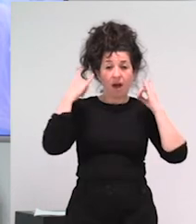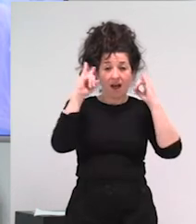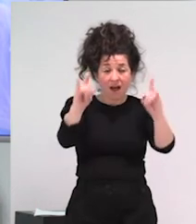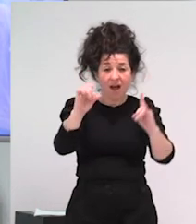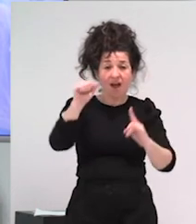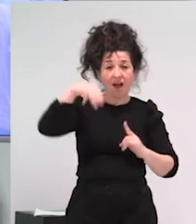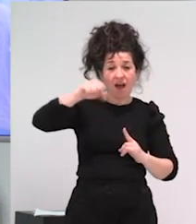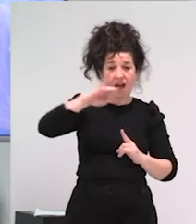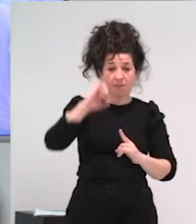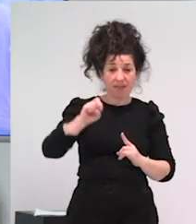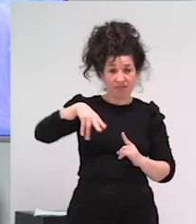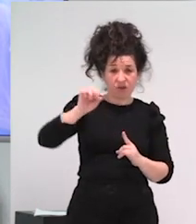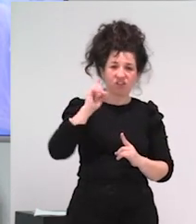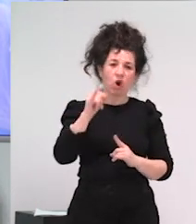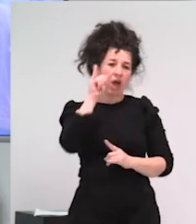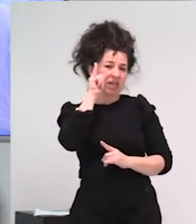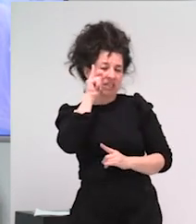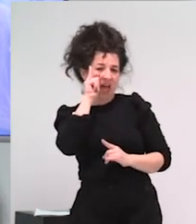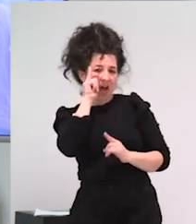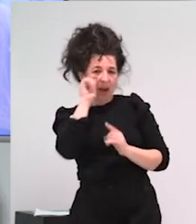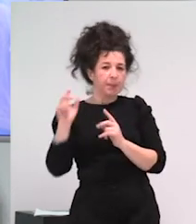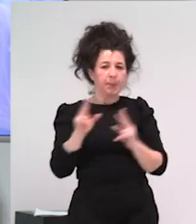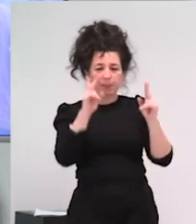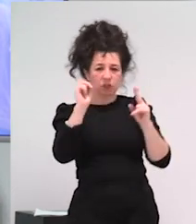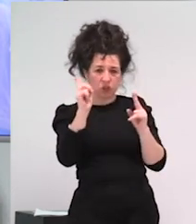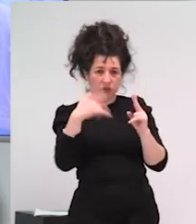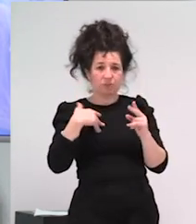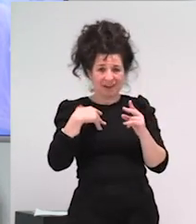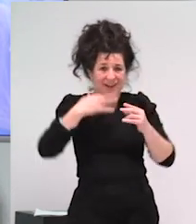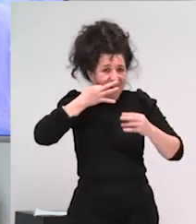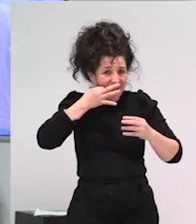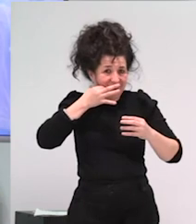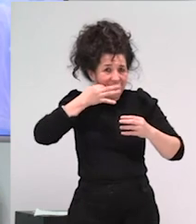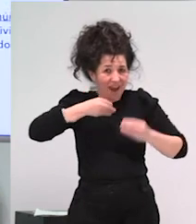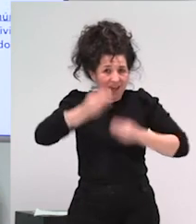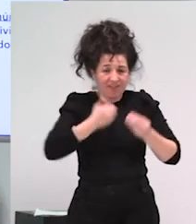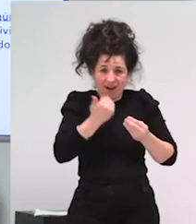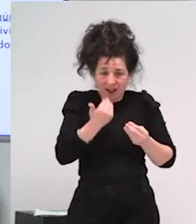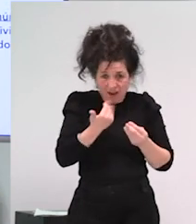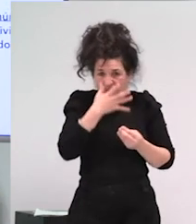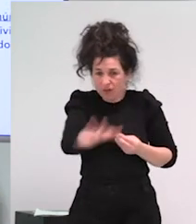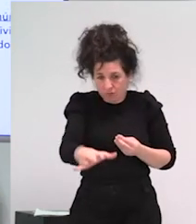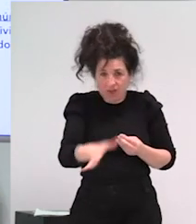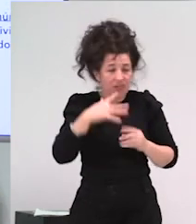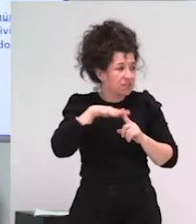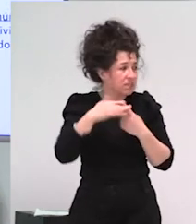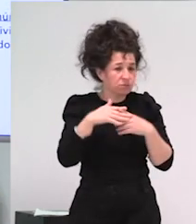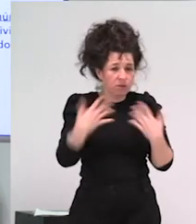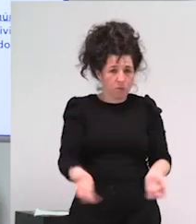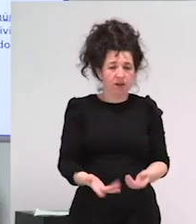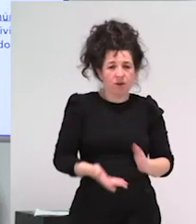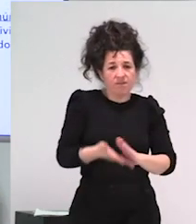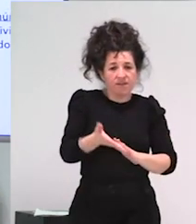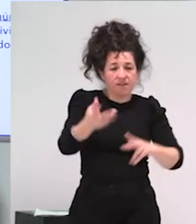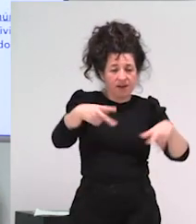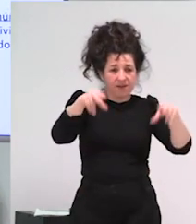post de Instagram, es para trabajar diariamente y hacer denuncia de lo que pasa y así. Y voy terminando ya,